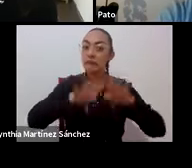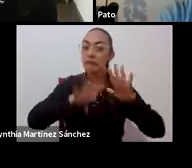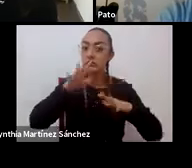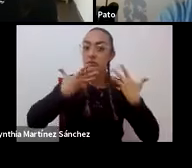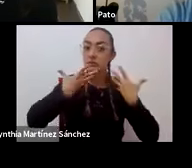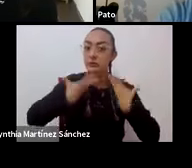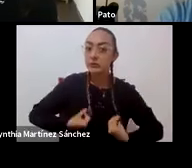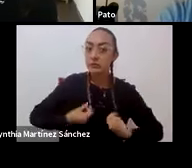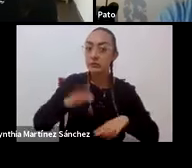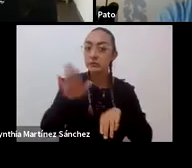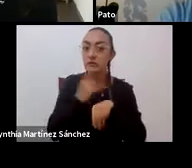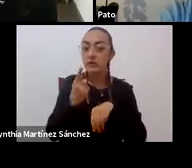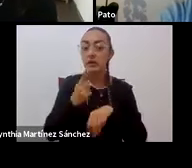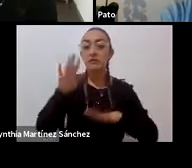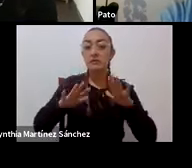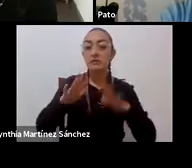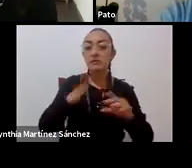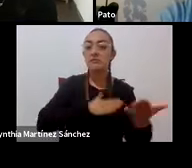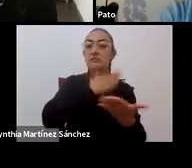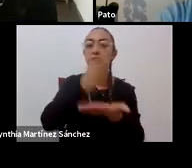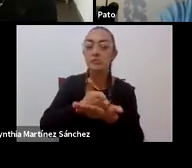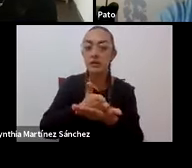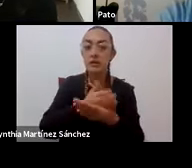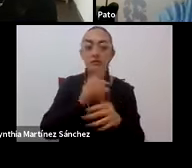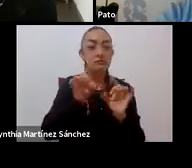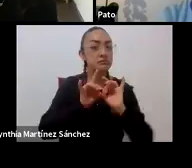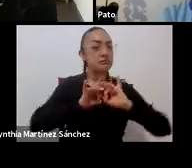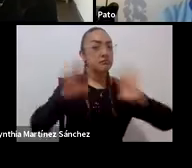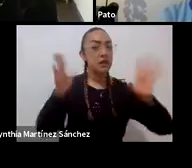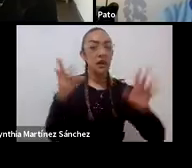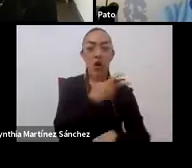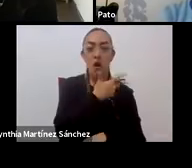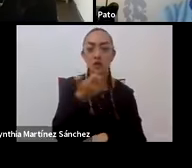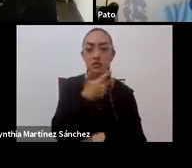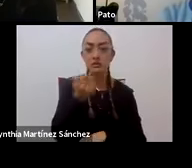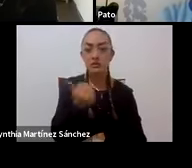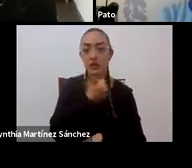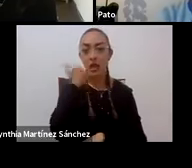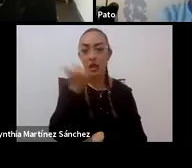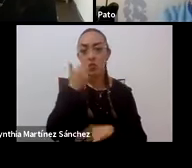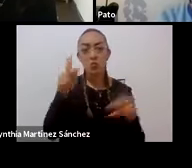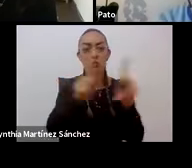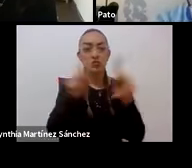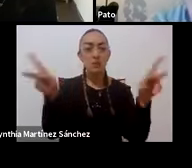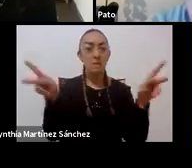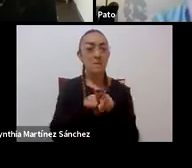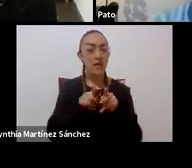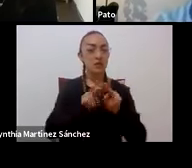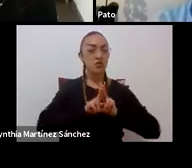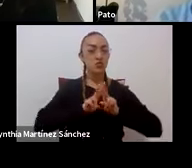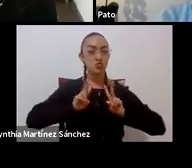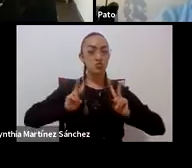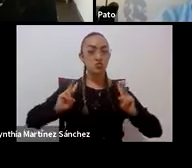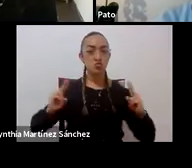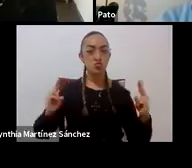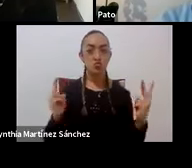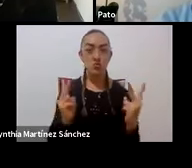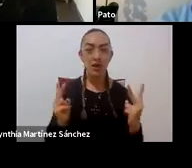cuando llegas y hay 800 estudiantes en un patio, no muy funciona